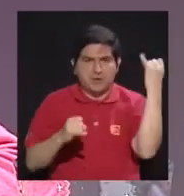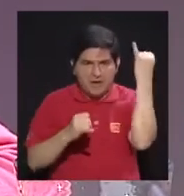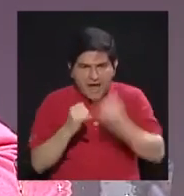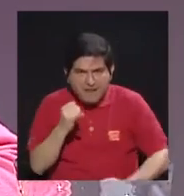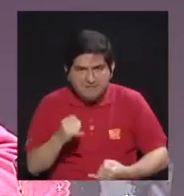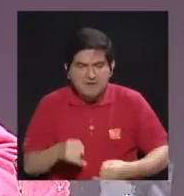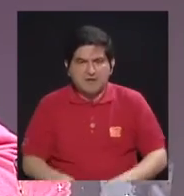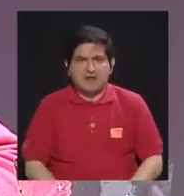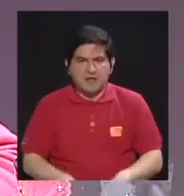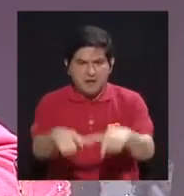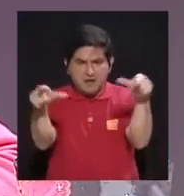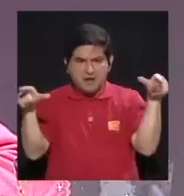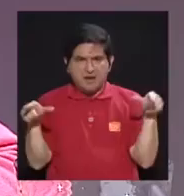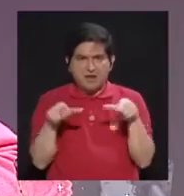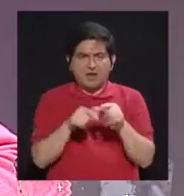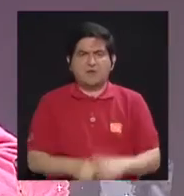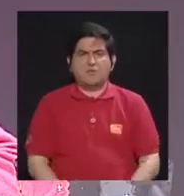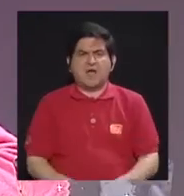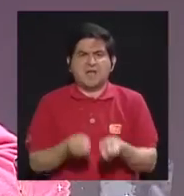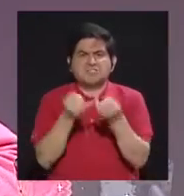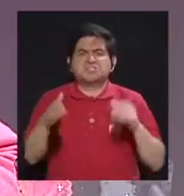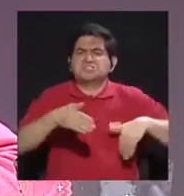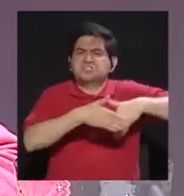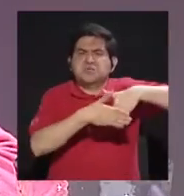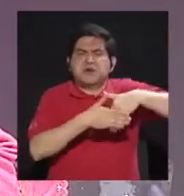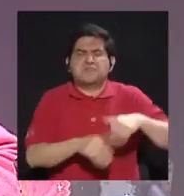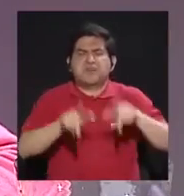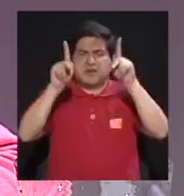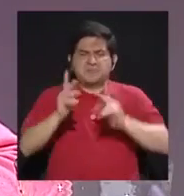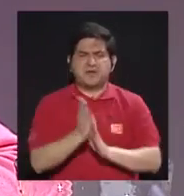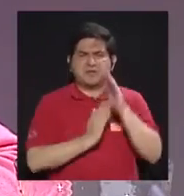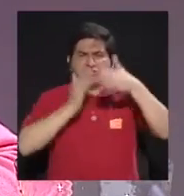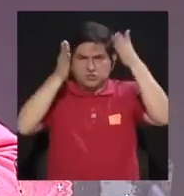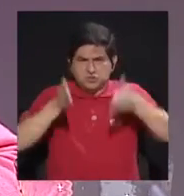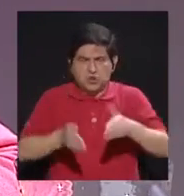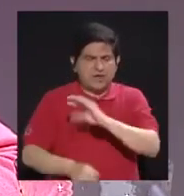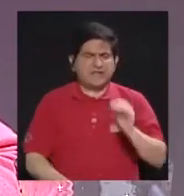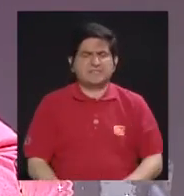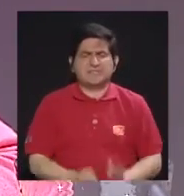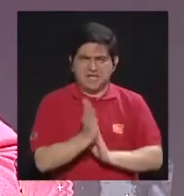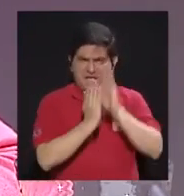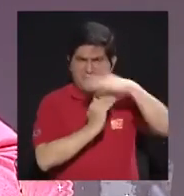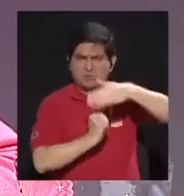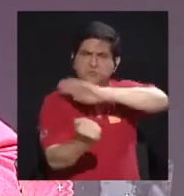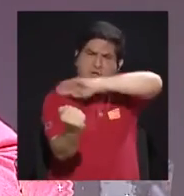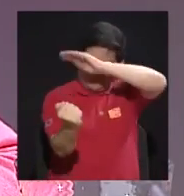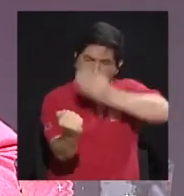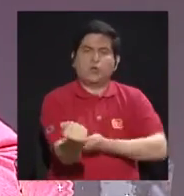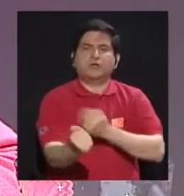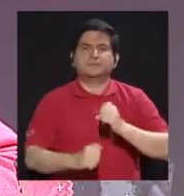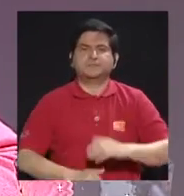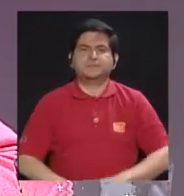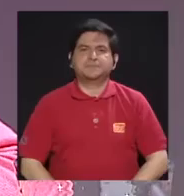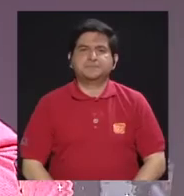el territorio se vuelve libre de obstáculos para los abusadores y el abuso de poder.